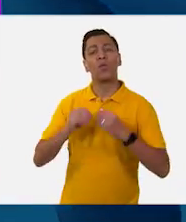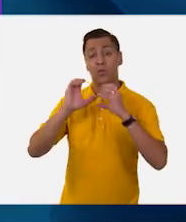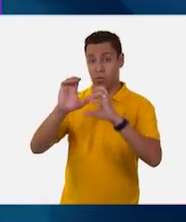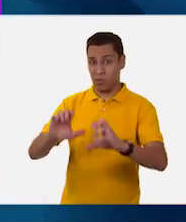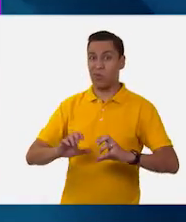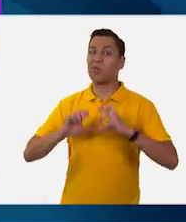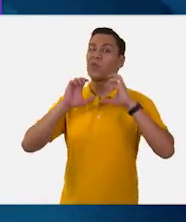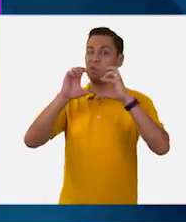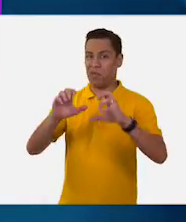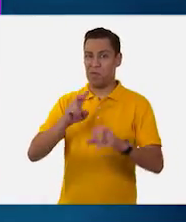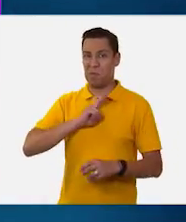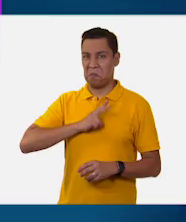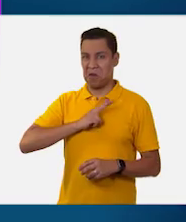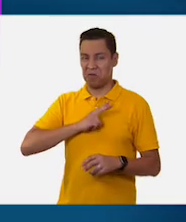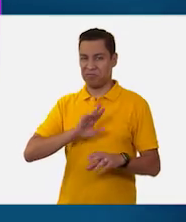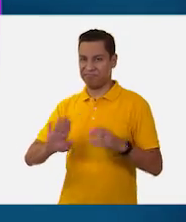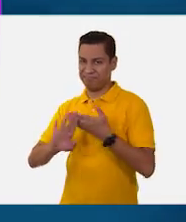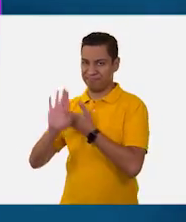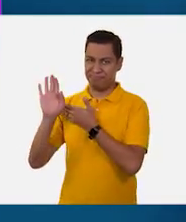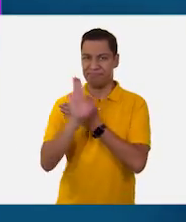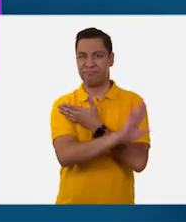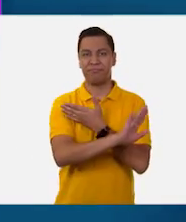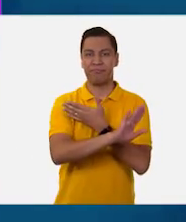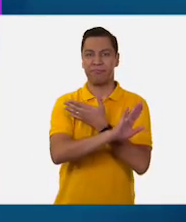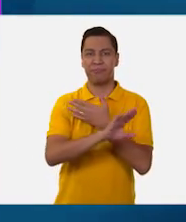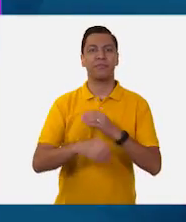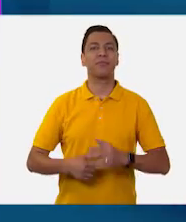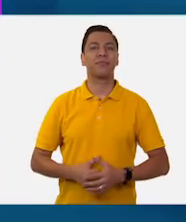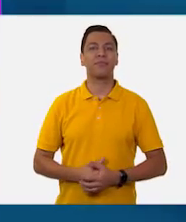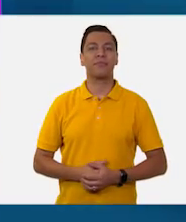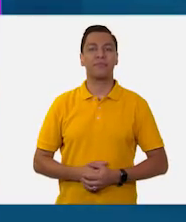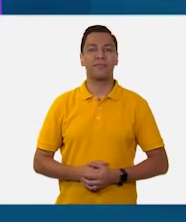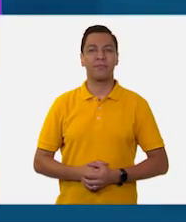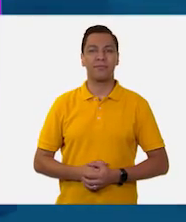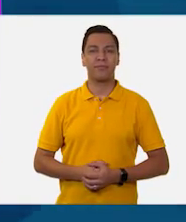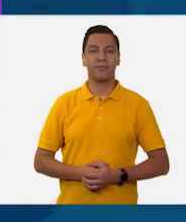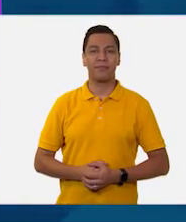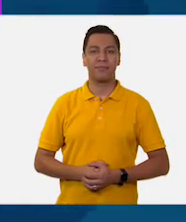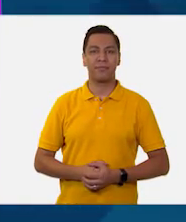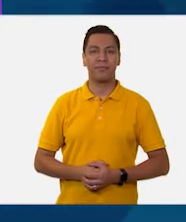virus, cuidándonos los unos a los otros.